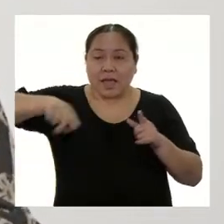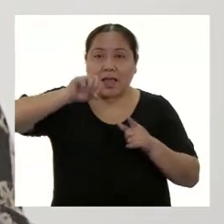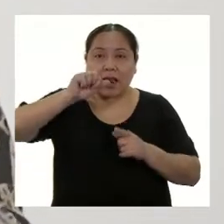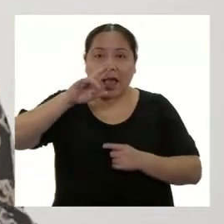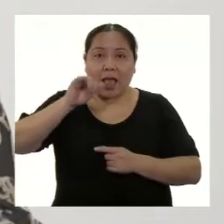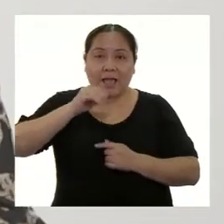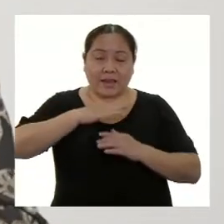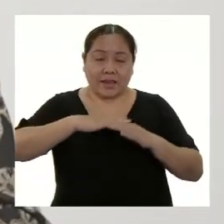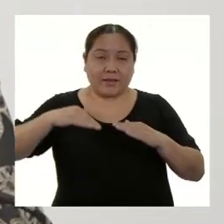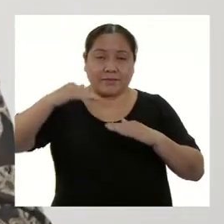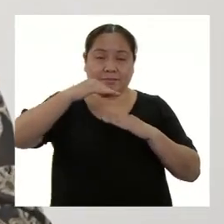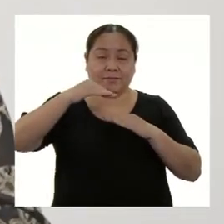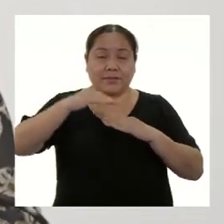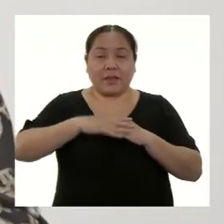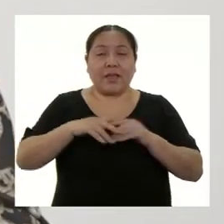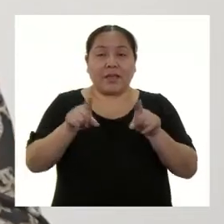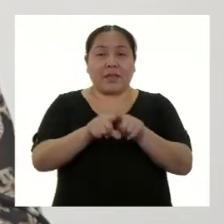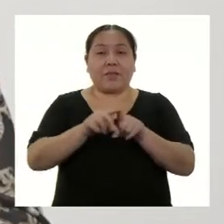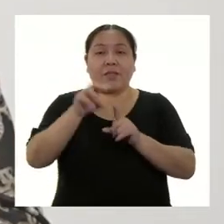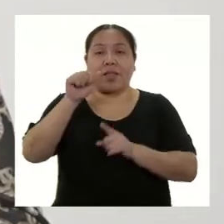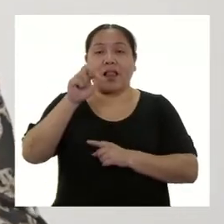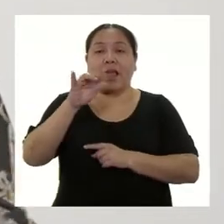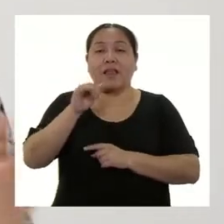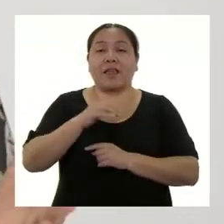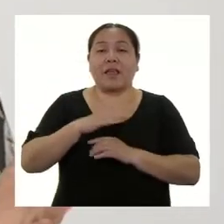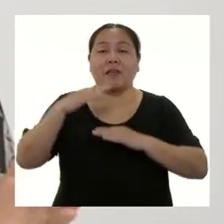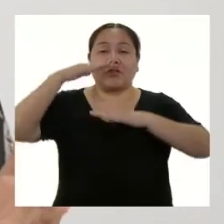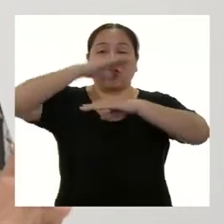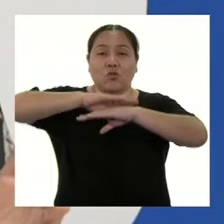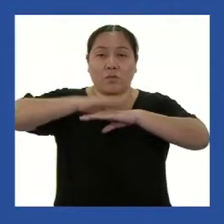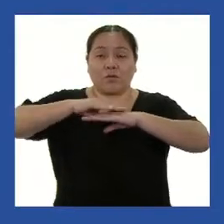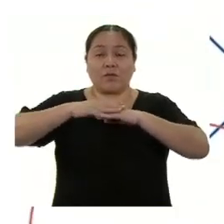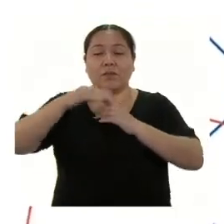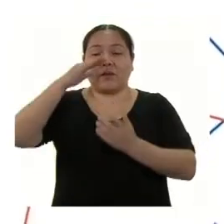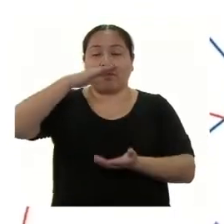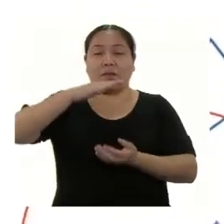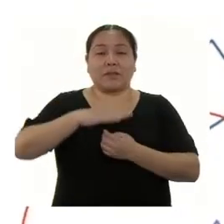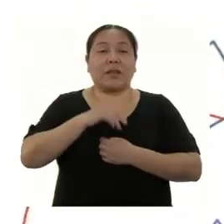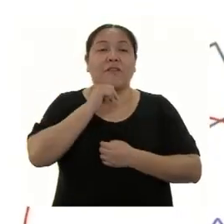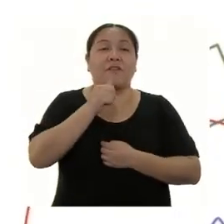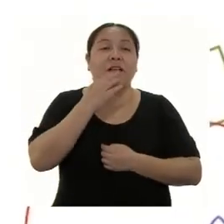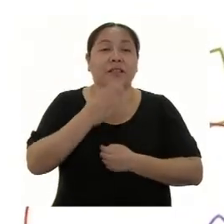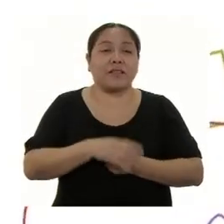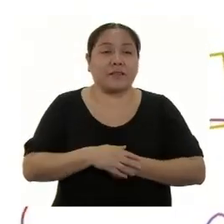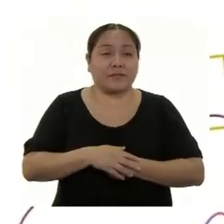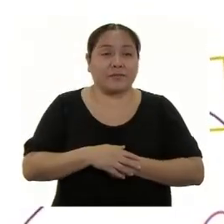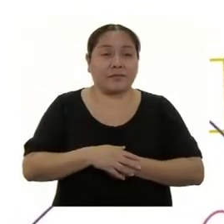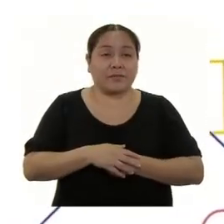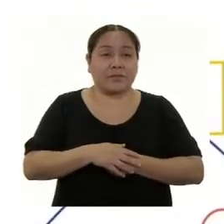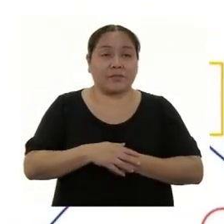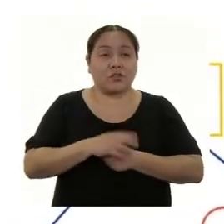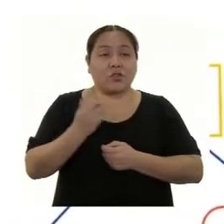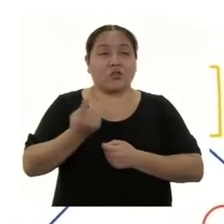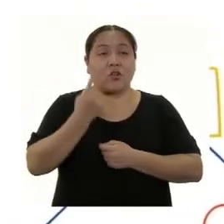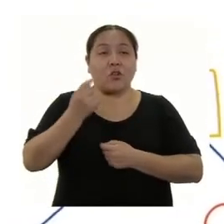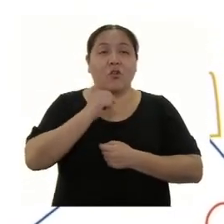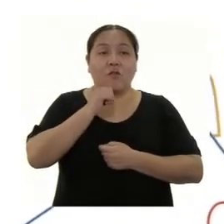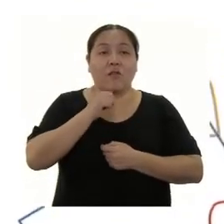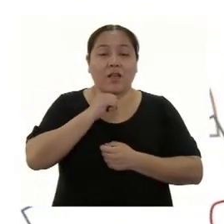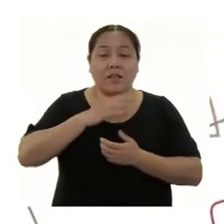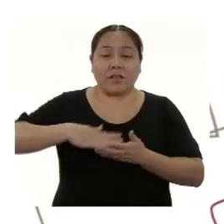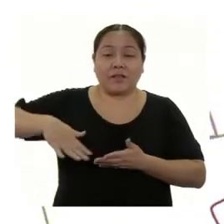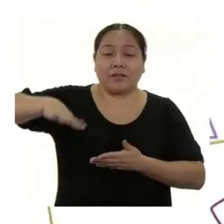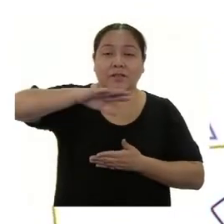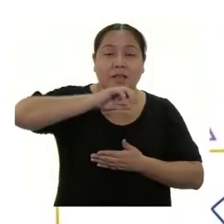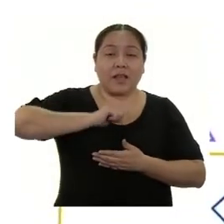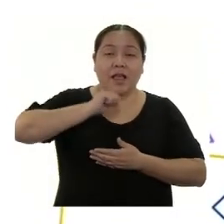lateral y el área de la superficie de las bases. ¿Qué faltaría? Solo faltaría calcular el área total